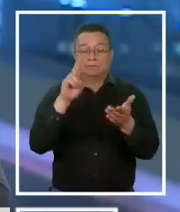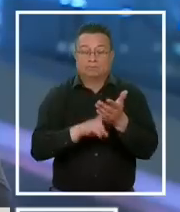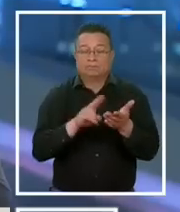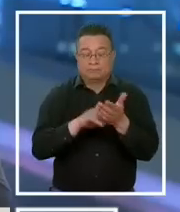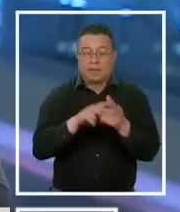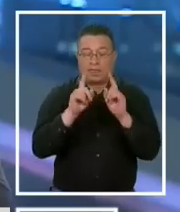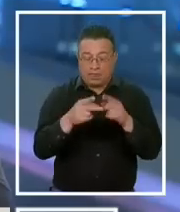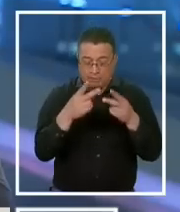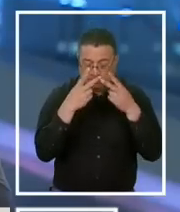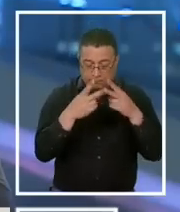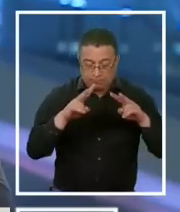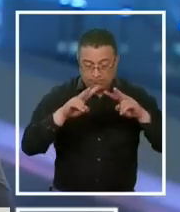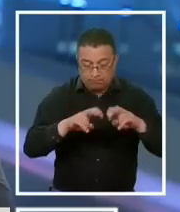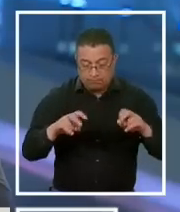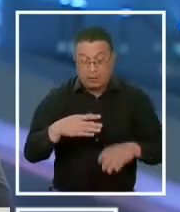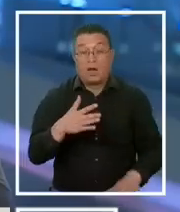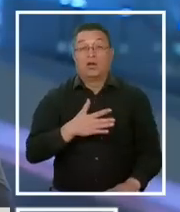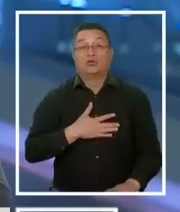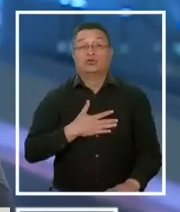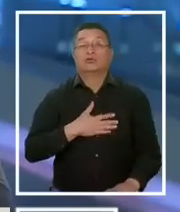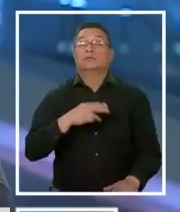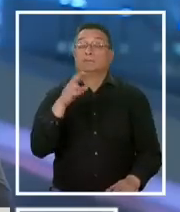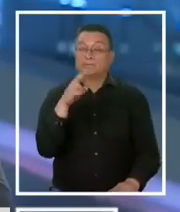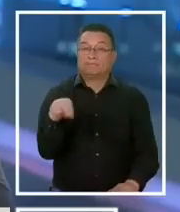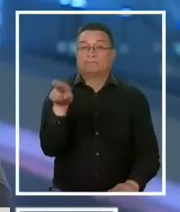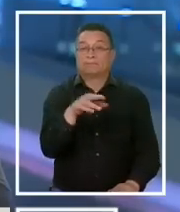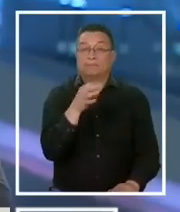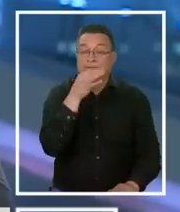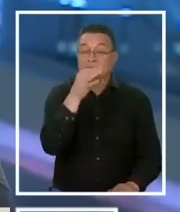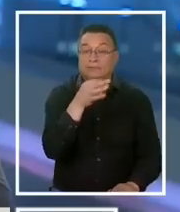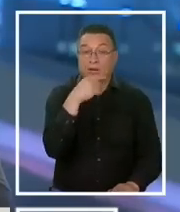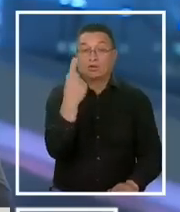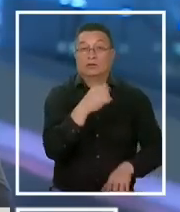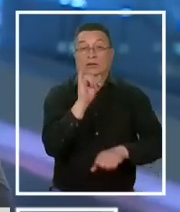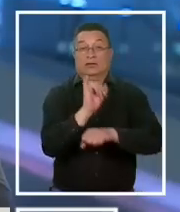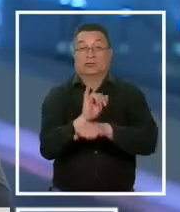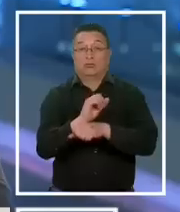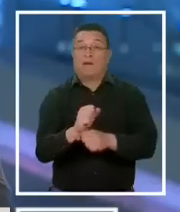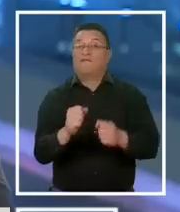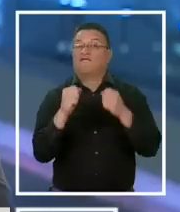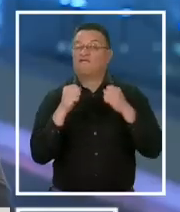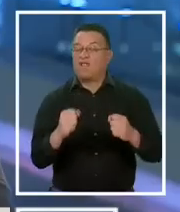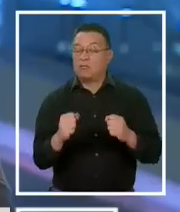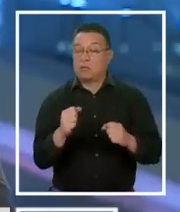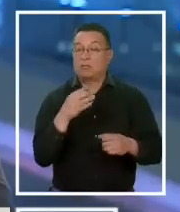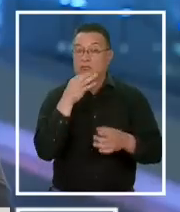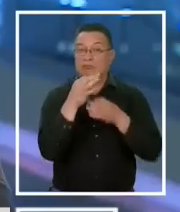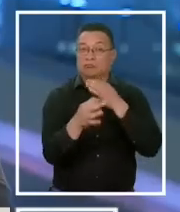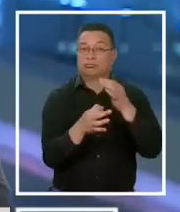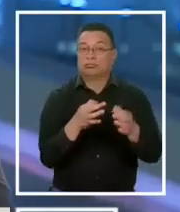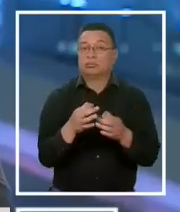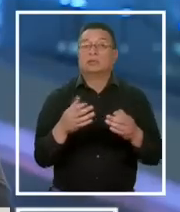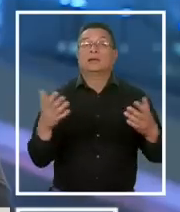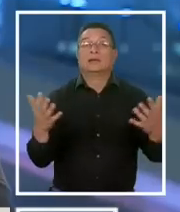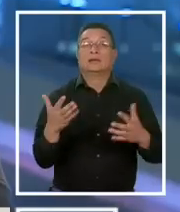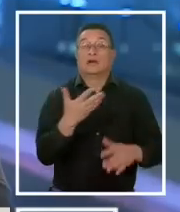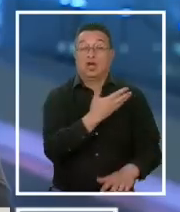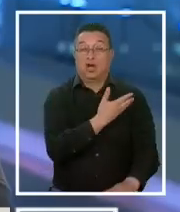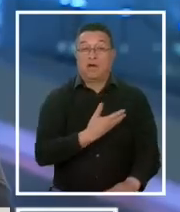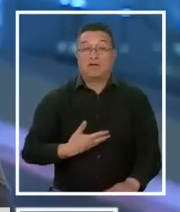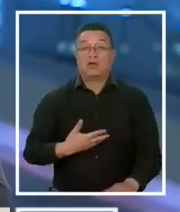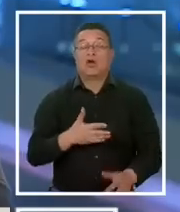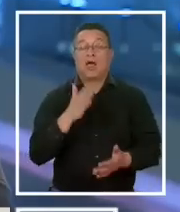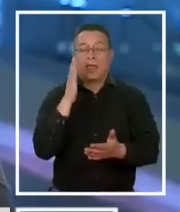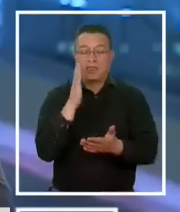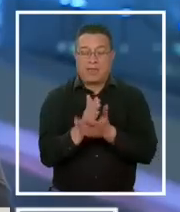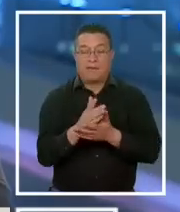que hay que ver y yo de verdad sigo insistiendo y nosotros como institución vamos a ser muy firmes en esto en que el gobierno tiene que